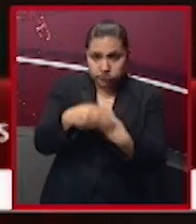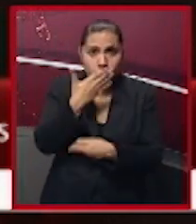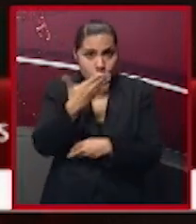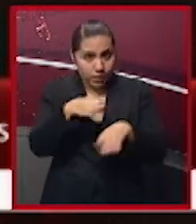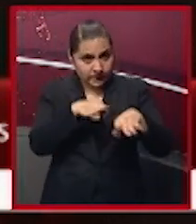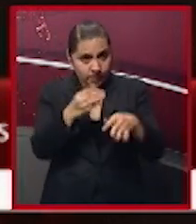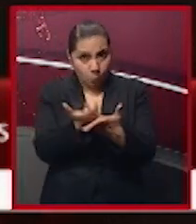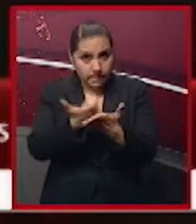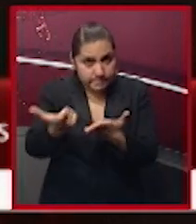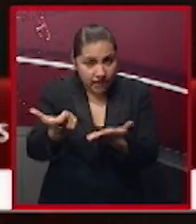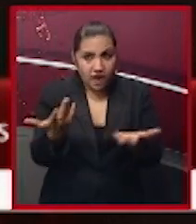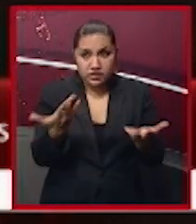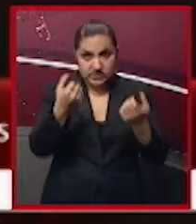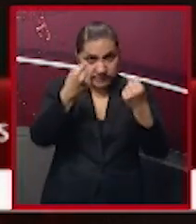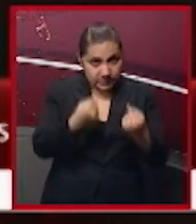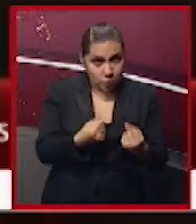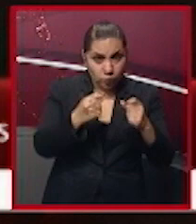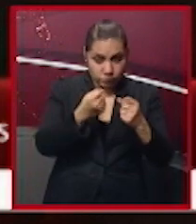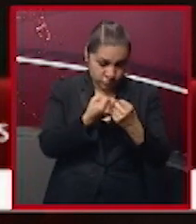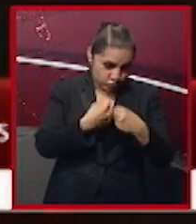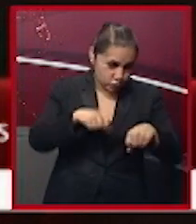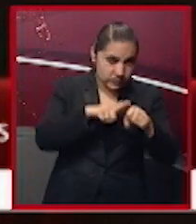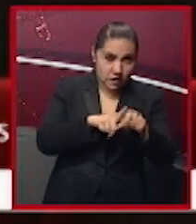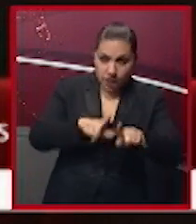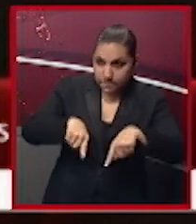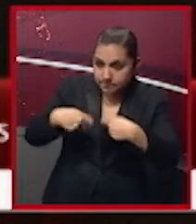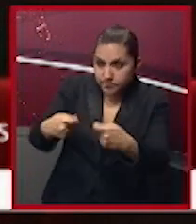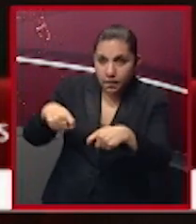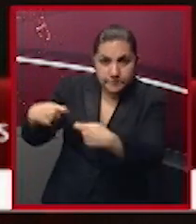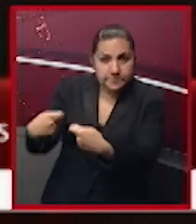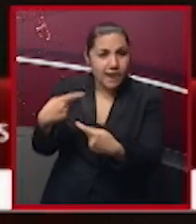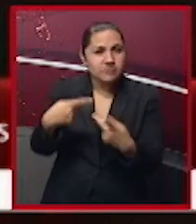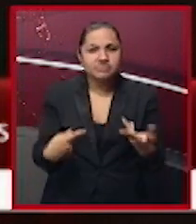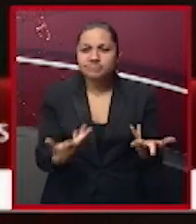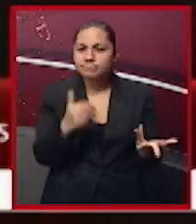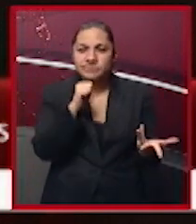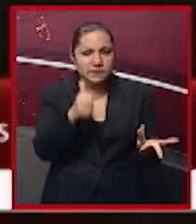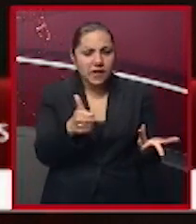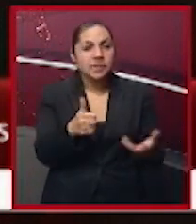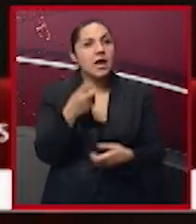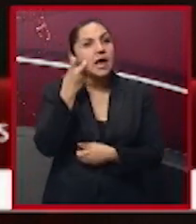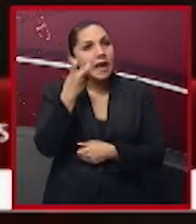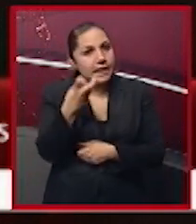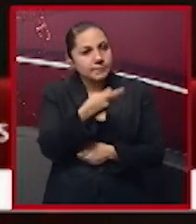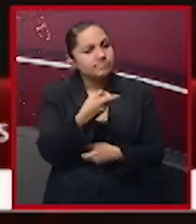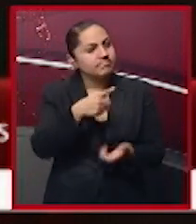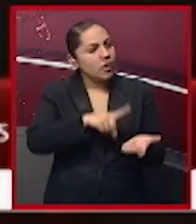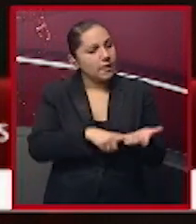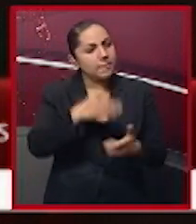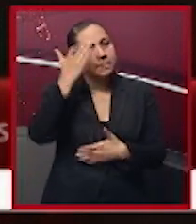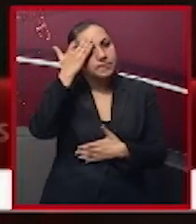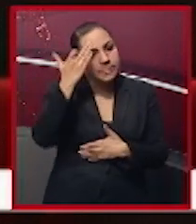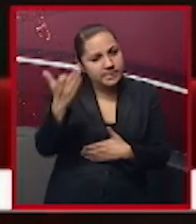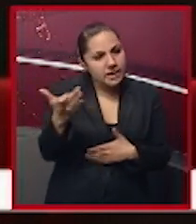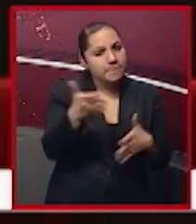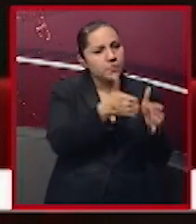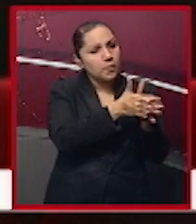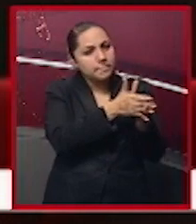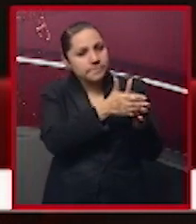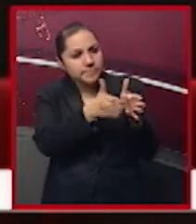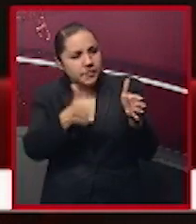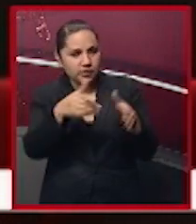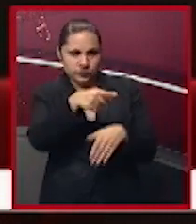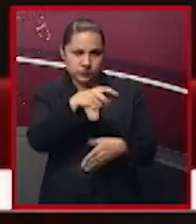y ausencia de prestaciones, debido al desmedido outsourcing que se extendió con la mencionada